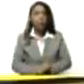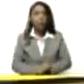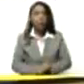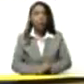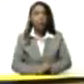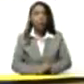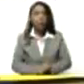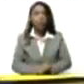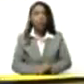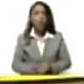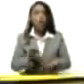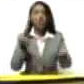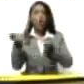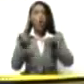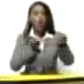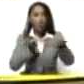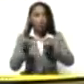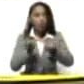se regularice